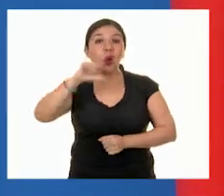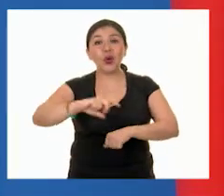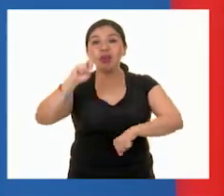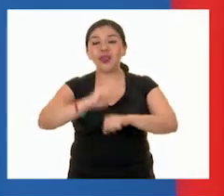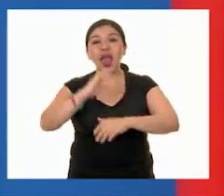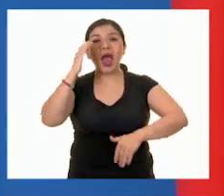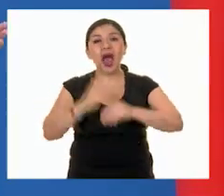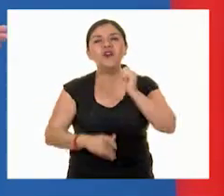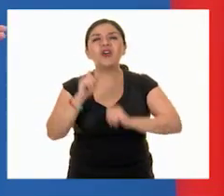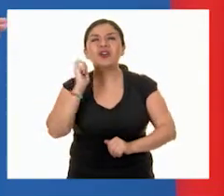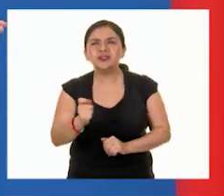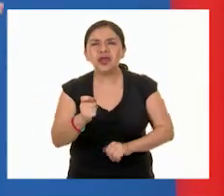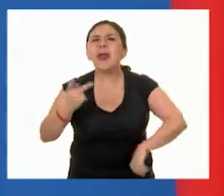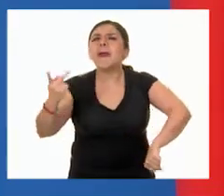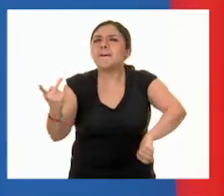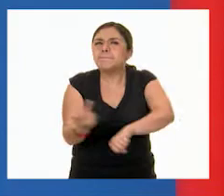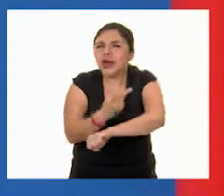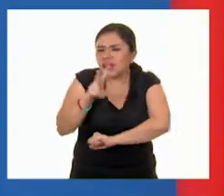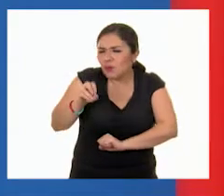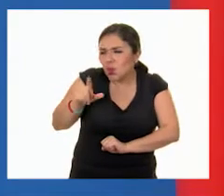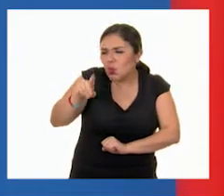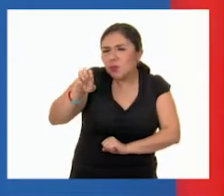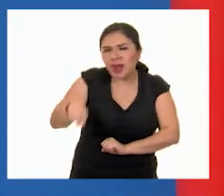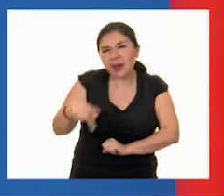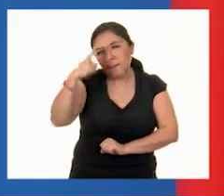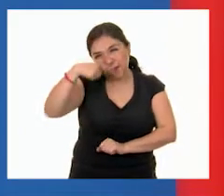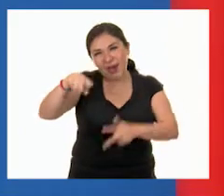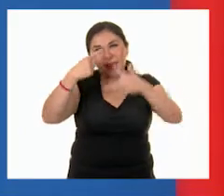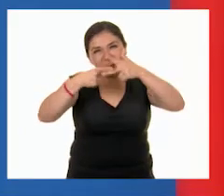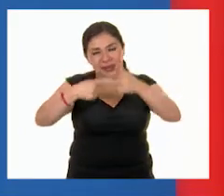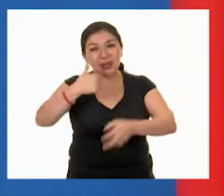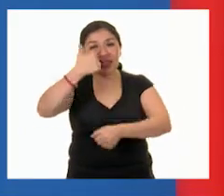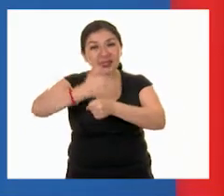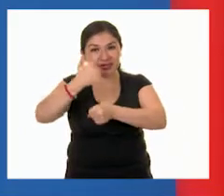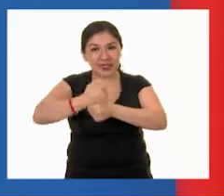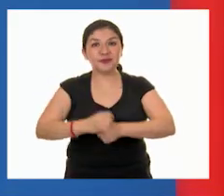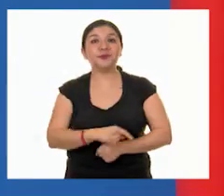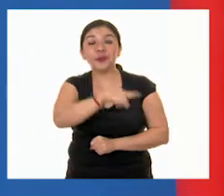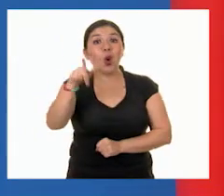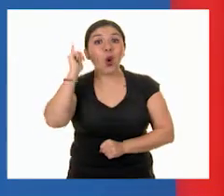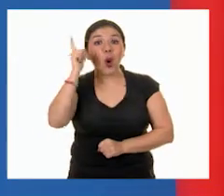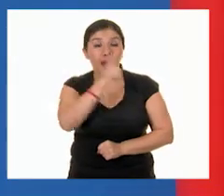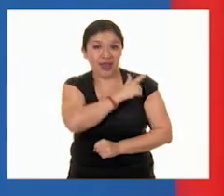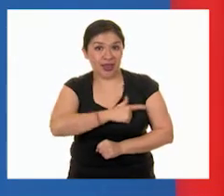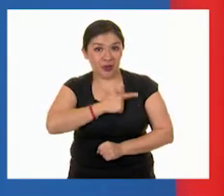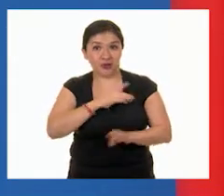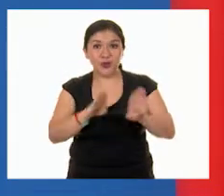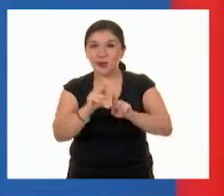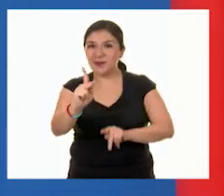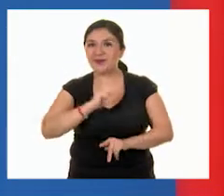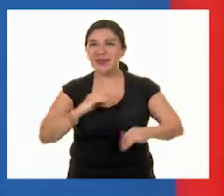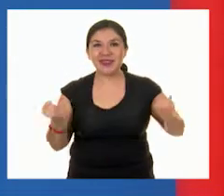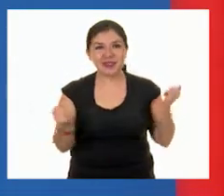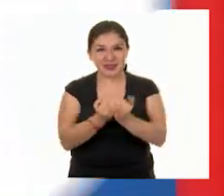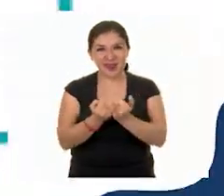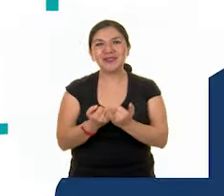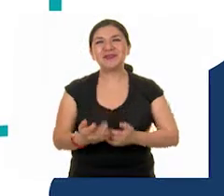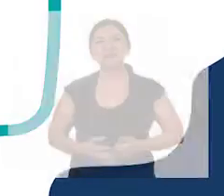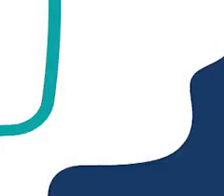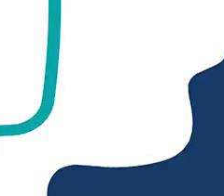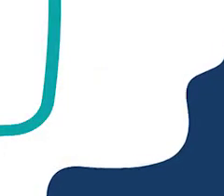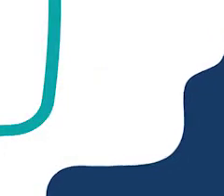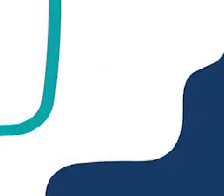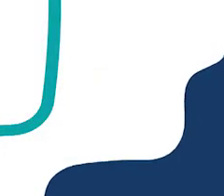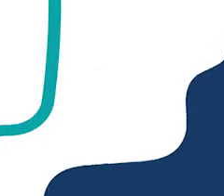hemos terminado con ¿Qué pasa con el volumen? De matemáticas de sexto grado. Y espero lo hayan disfrutado tanto como la maestra Diana y yo.